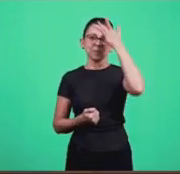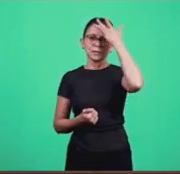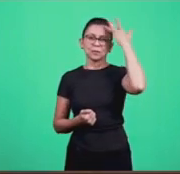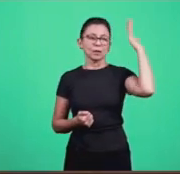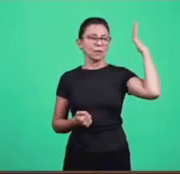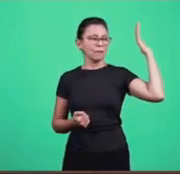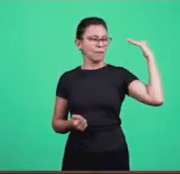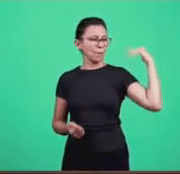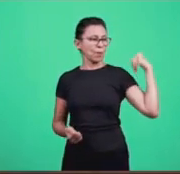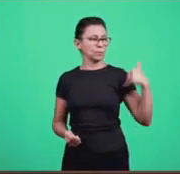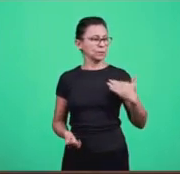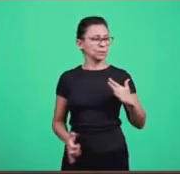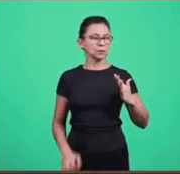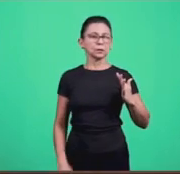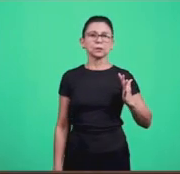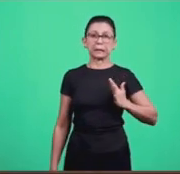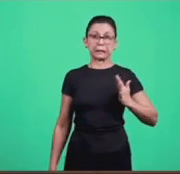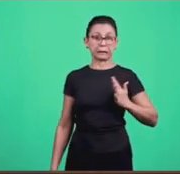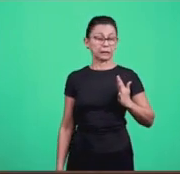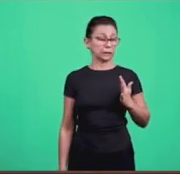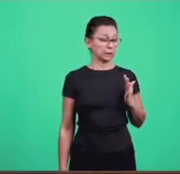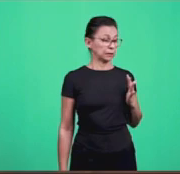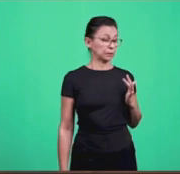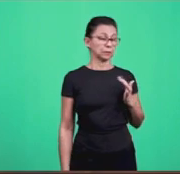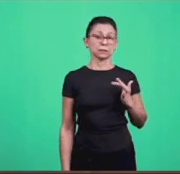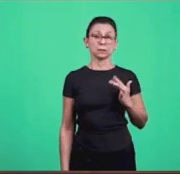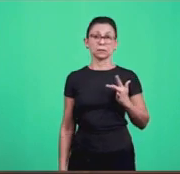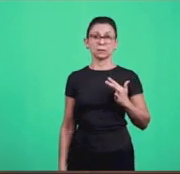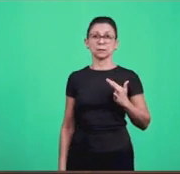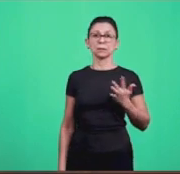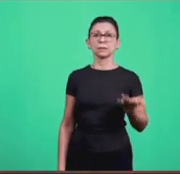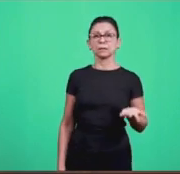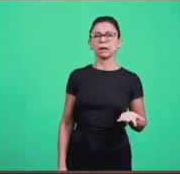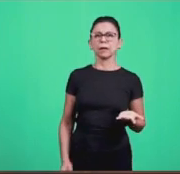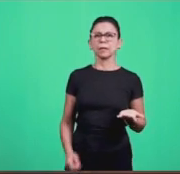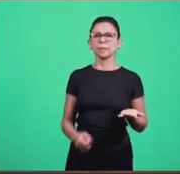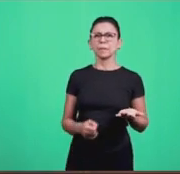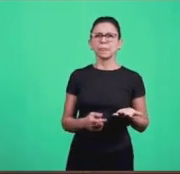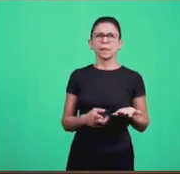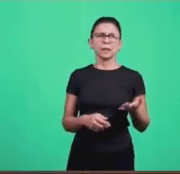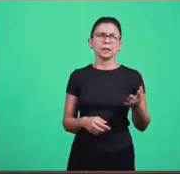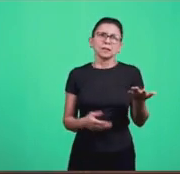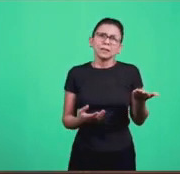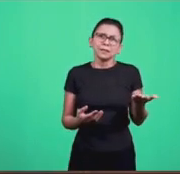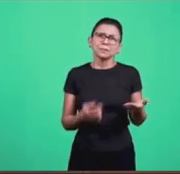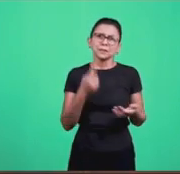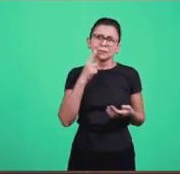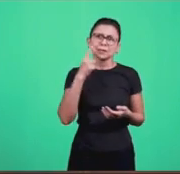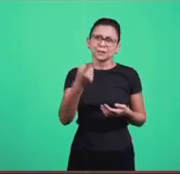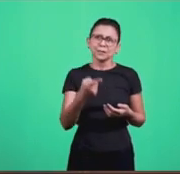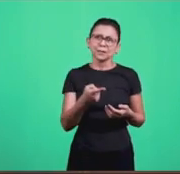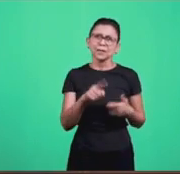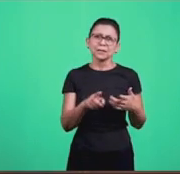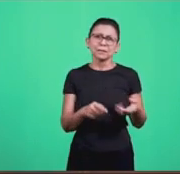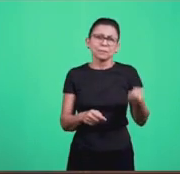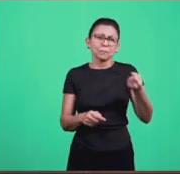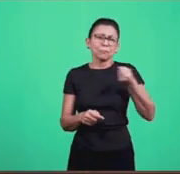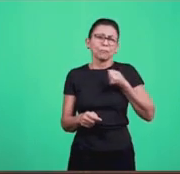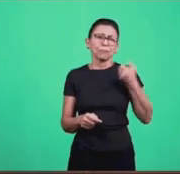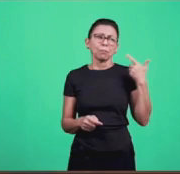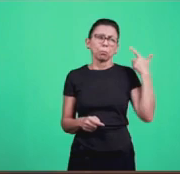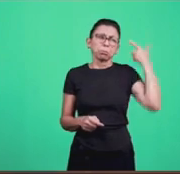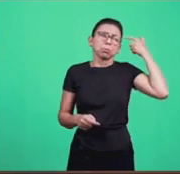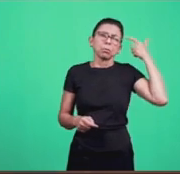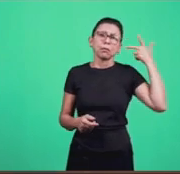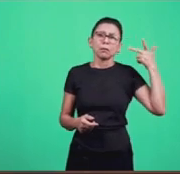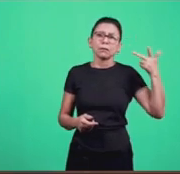¿no? Pero hay personas ricas, famosas, que han vivido, que se han incluso quitado